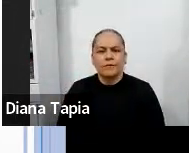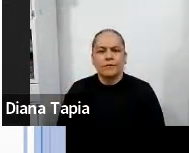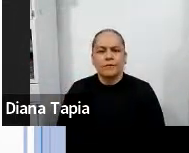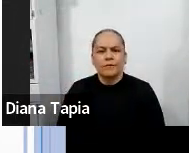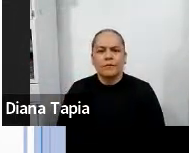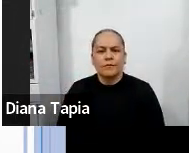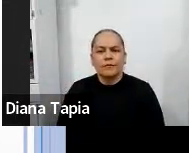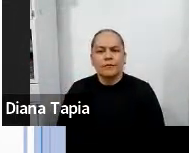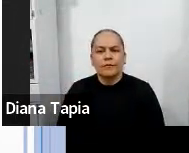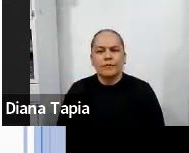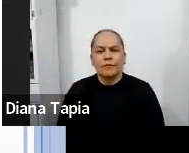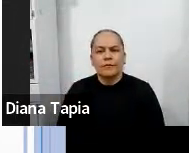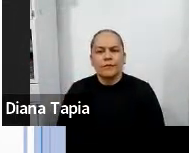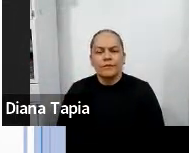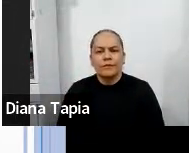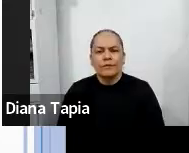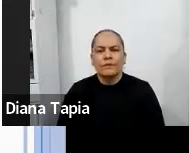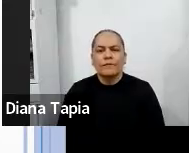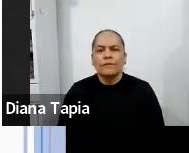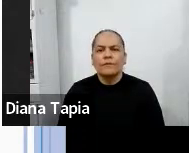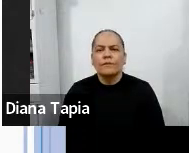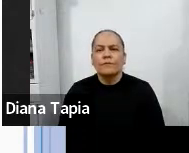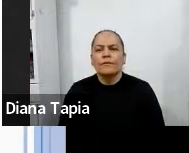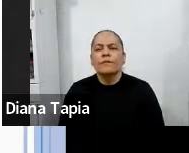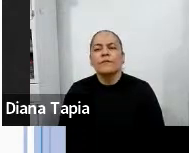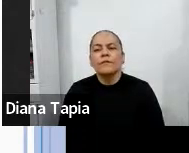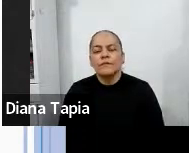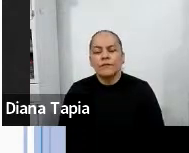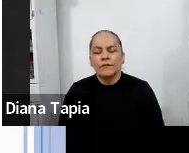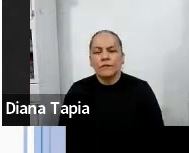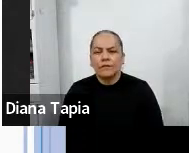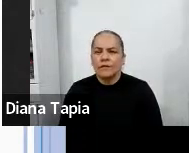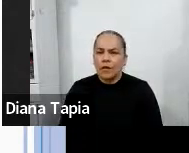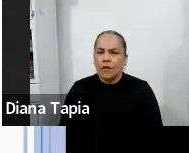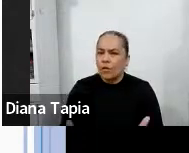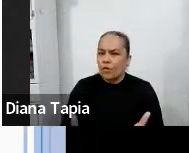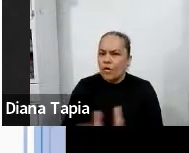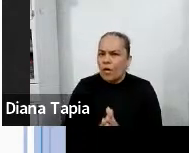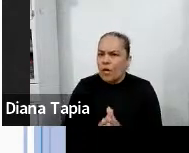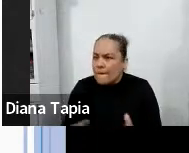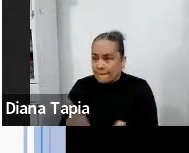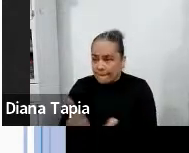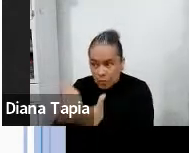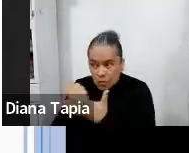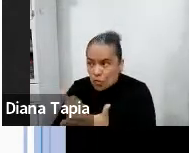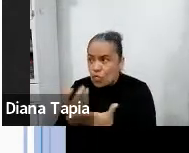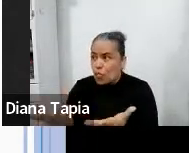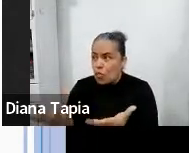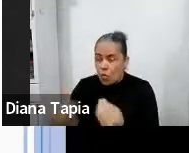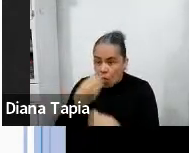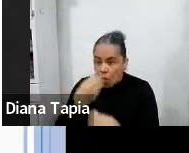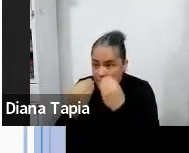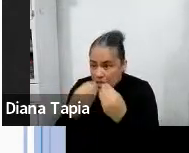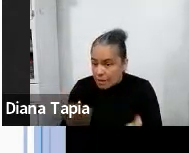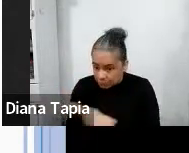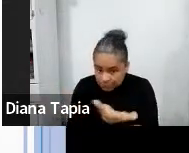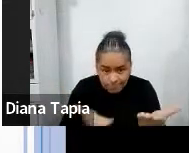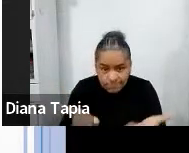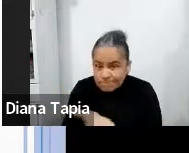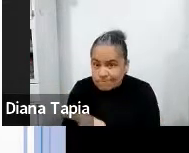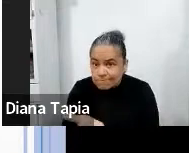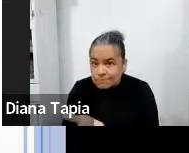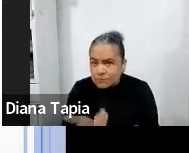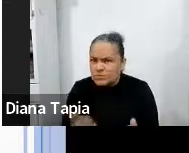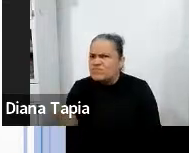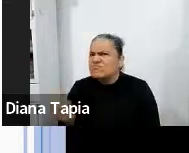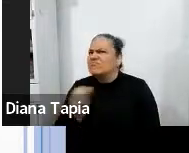te sirvo, ¿sí? Te apoyo, te ayudo, ¿sí? Pero ¿y la salud mental? Y